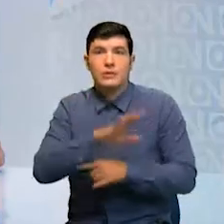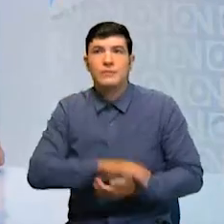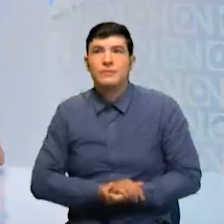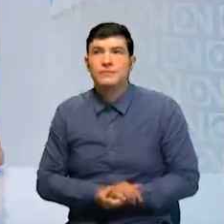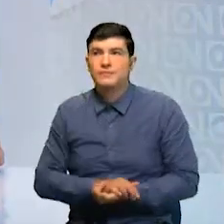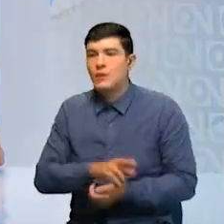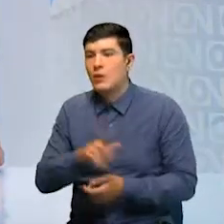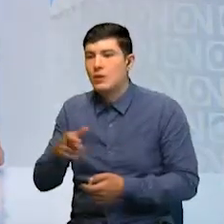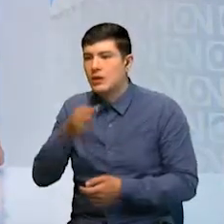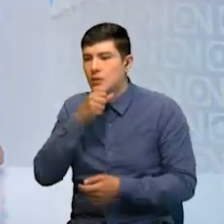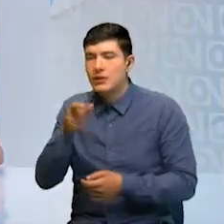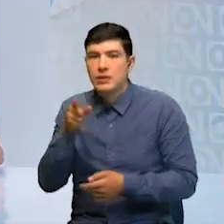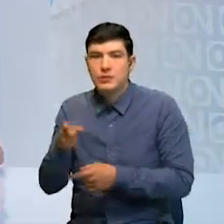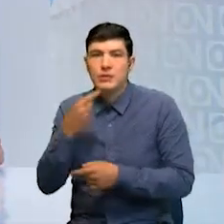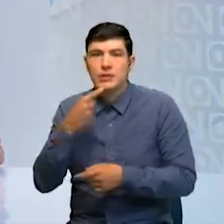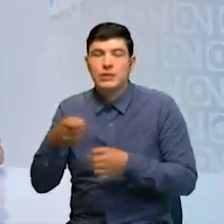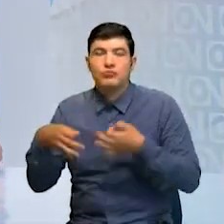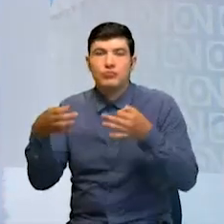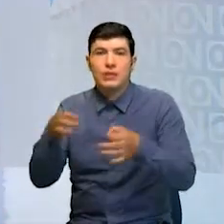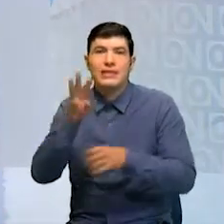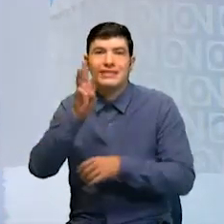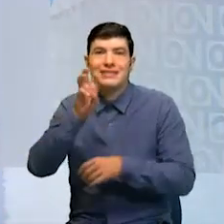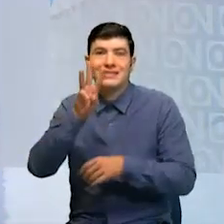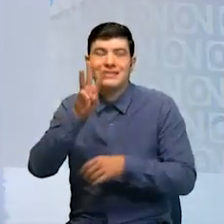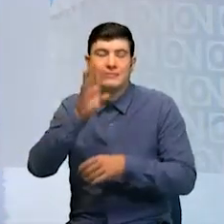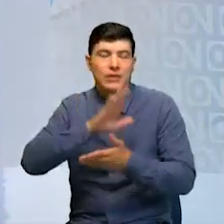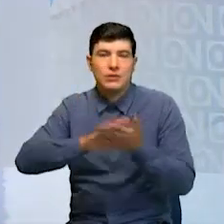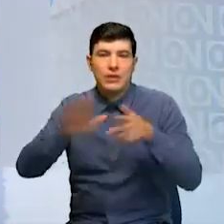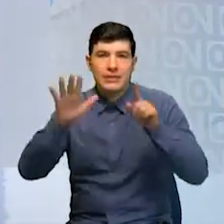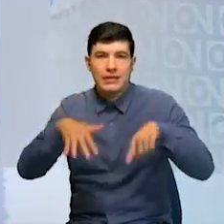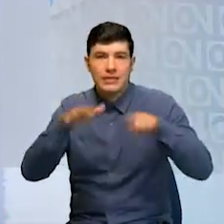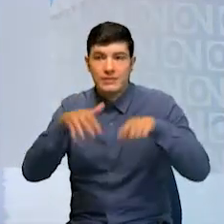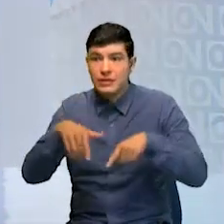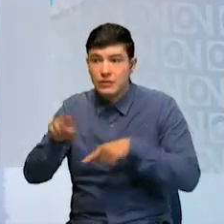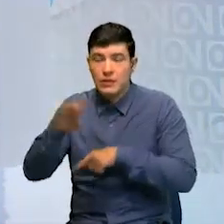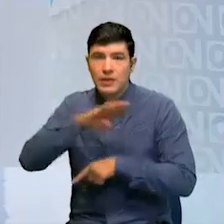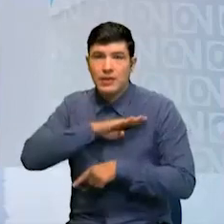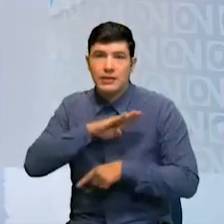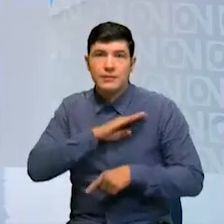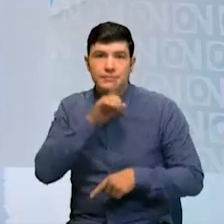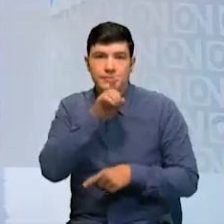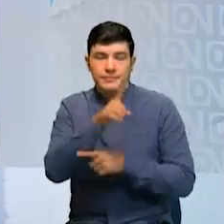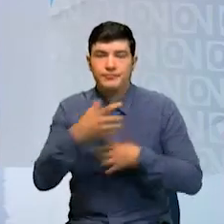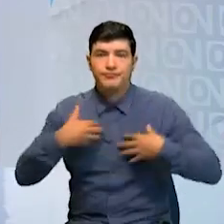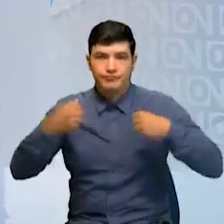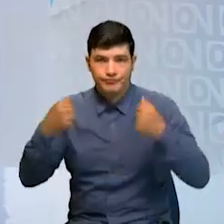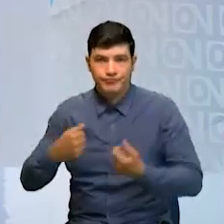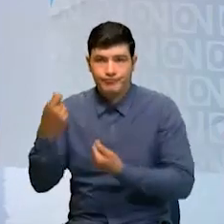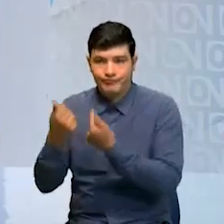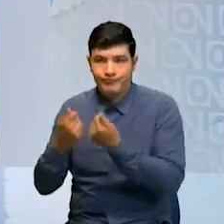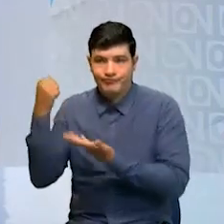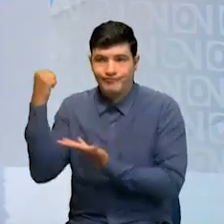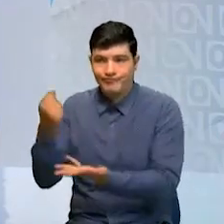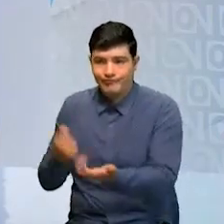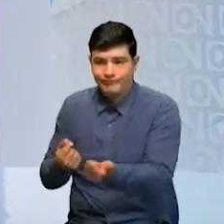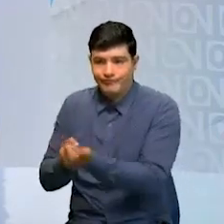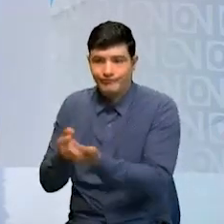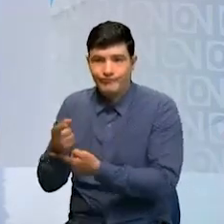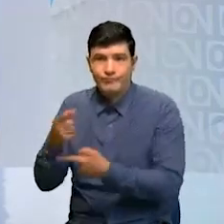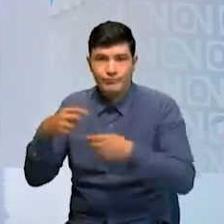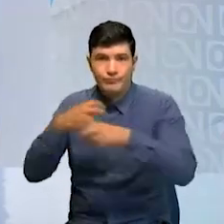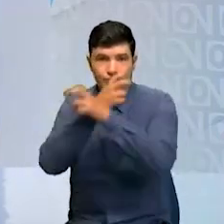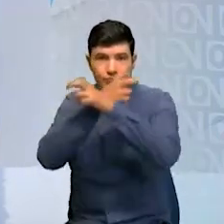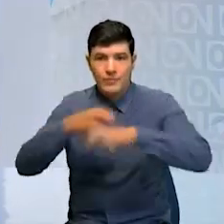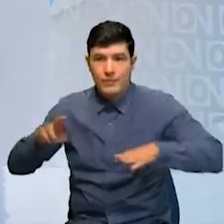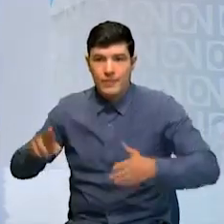y en otras noticias en un plazo de seis meses la alcaldía de bucaramanga tendrá que apropiar dinero suficientes para la remodelación de la plaza san francisco